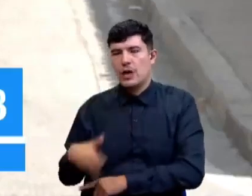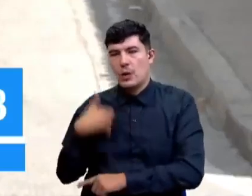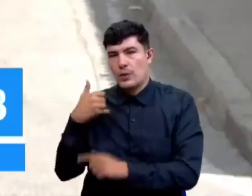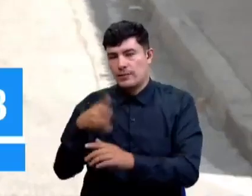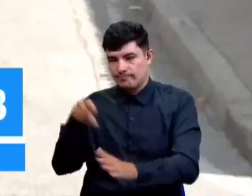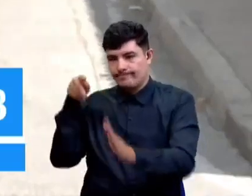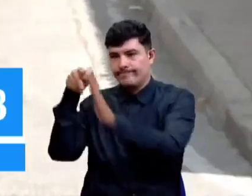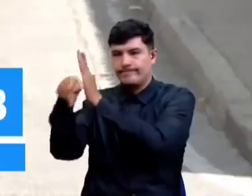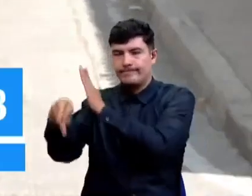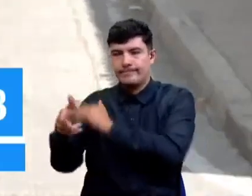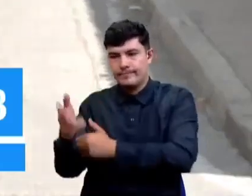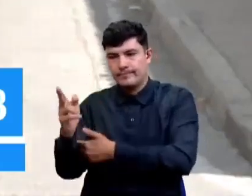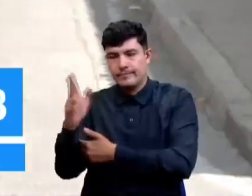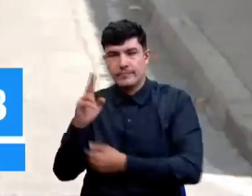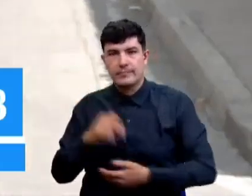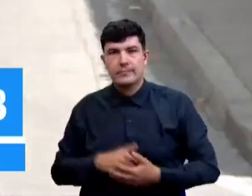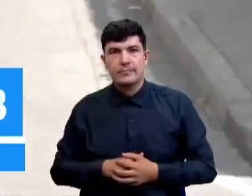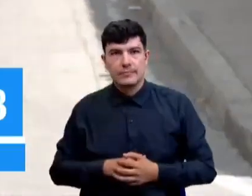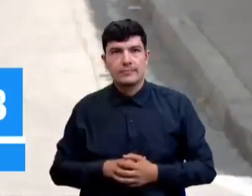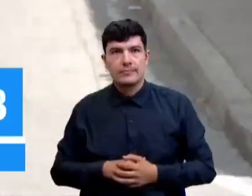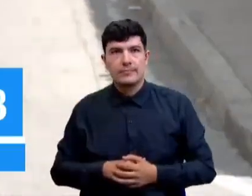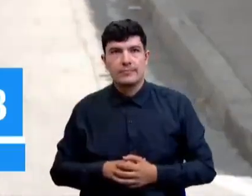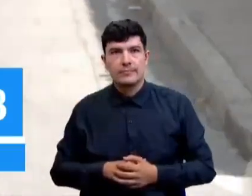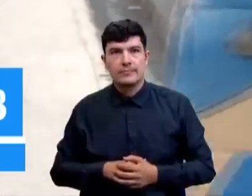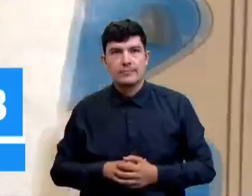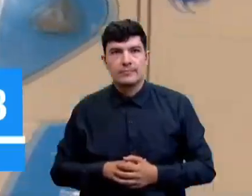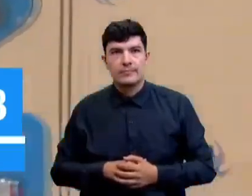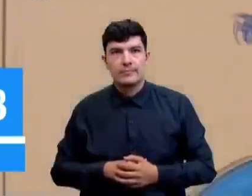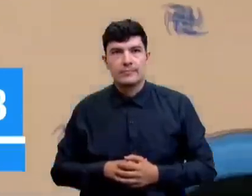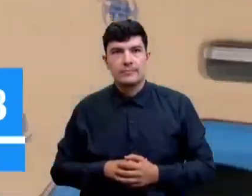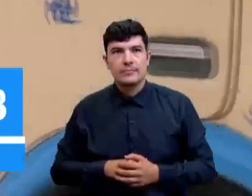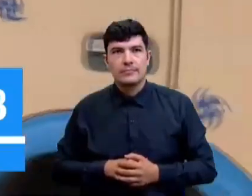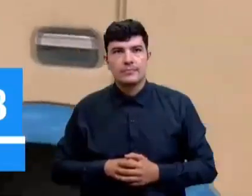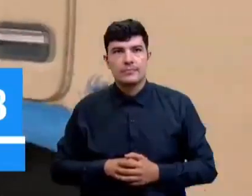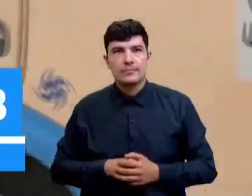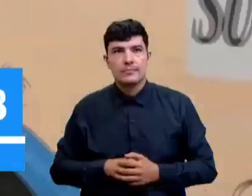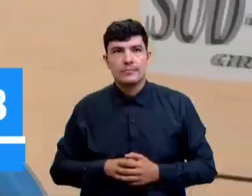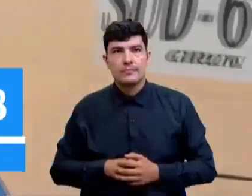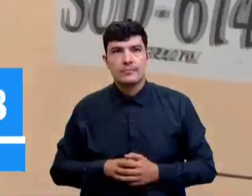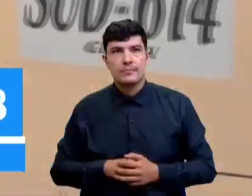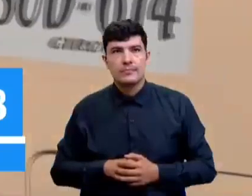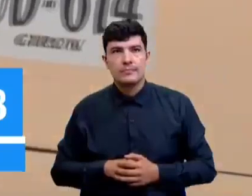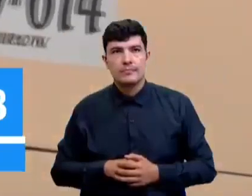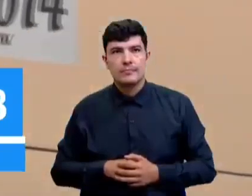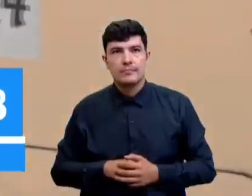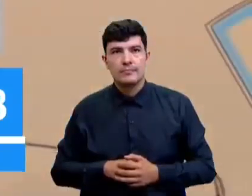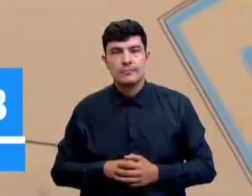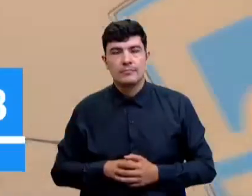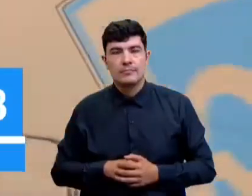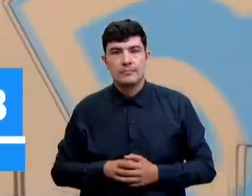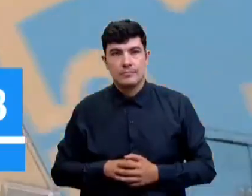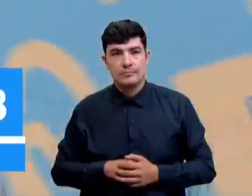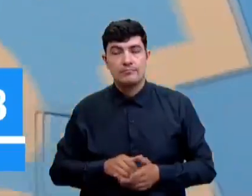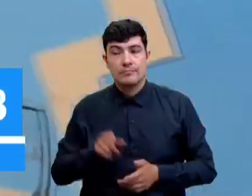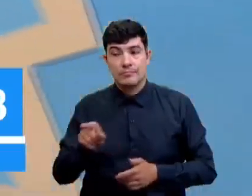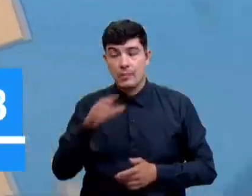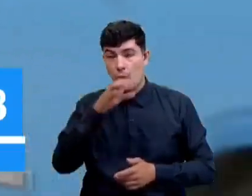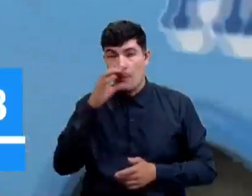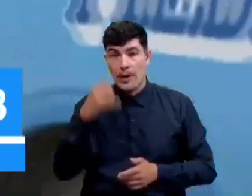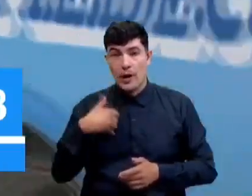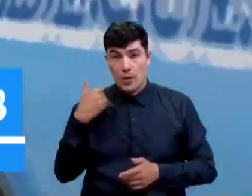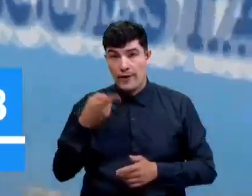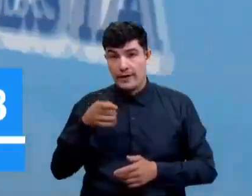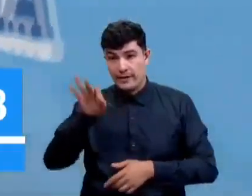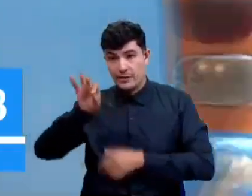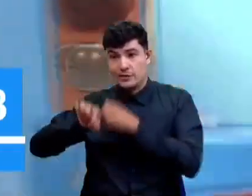hubiese sido asesinado, pues mantuvo una riña con el hoy agresor, que se encuentra prófugo de la justicia y